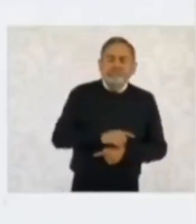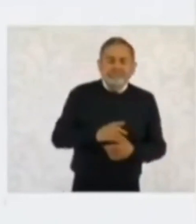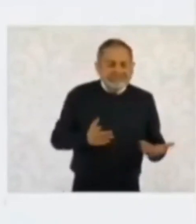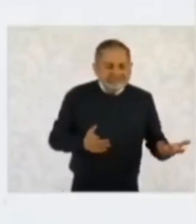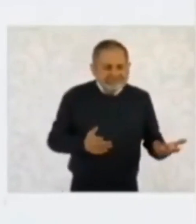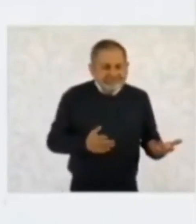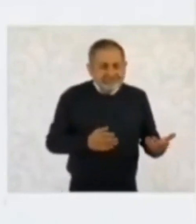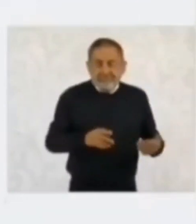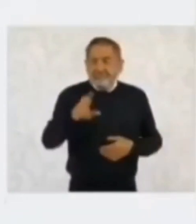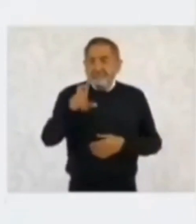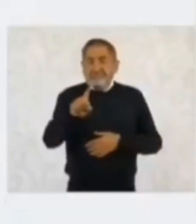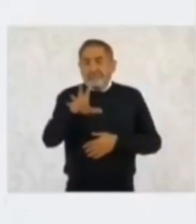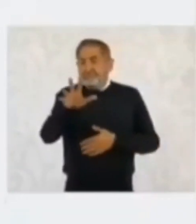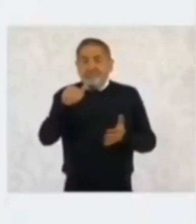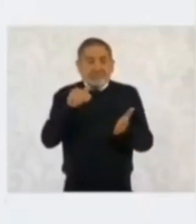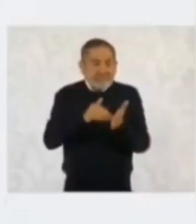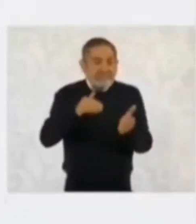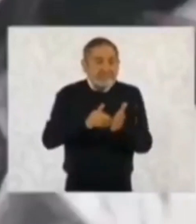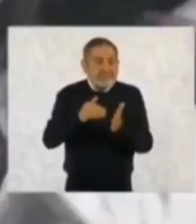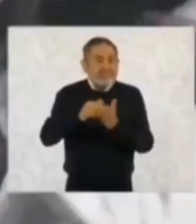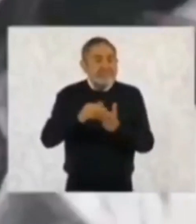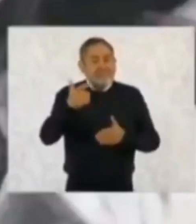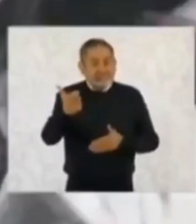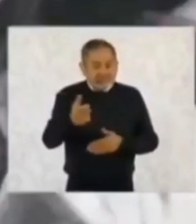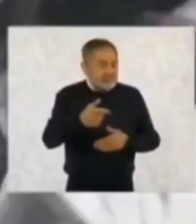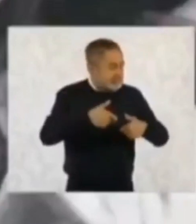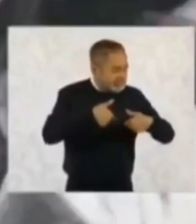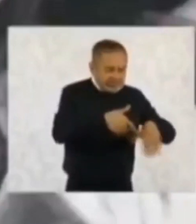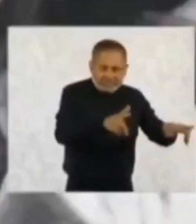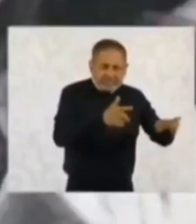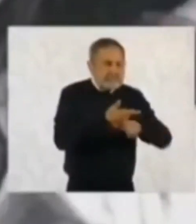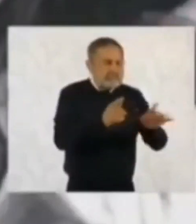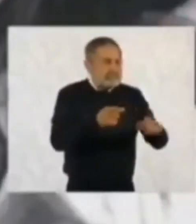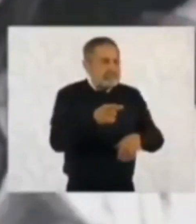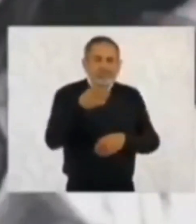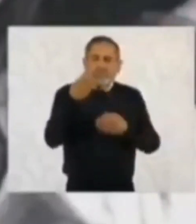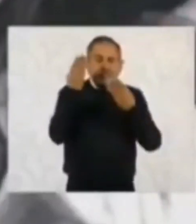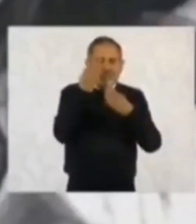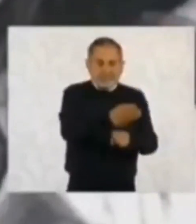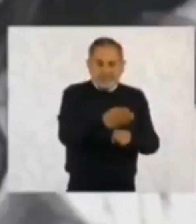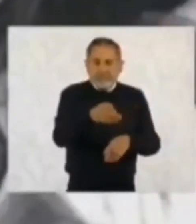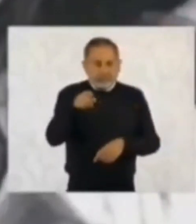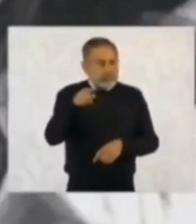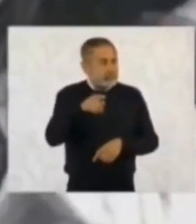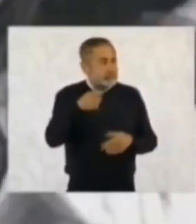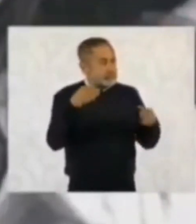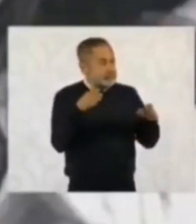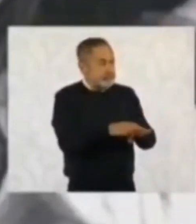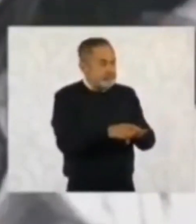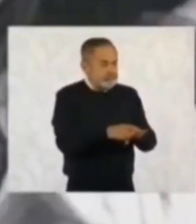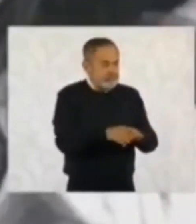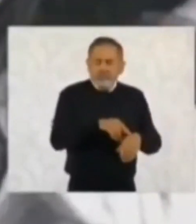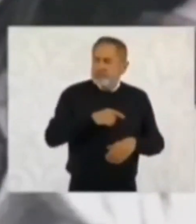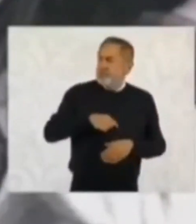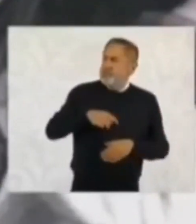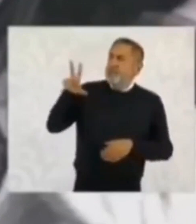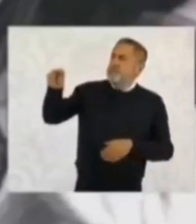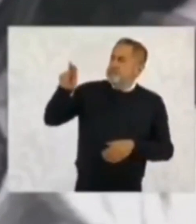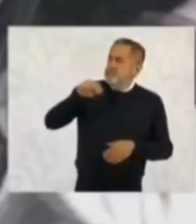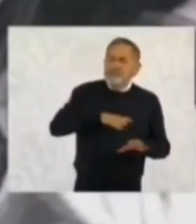35,000 millones de pesos en amparos, liberadas cuentas. La UIF congela